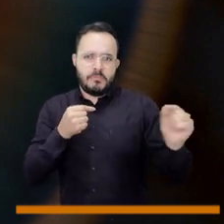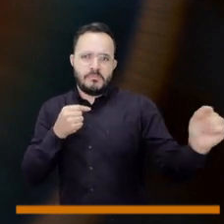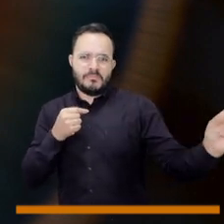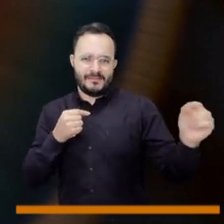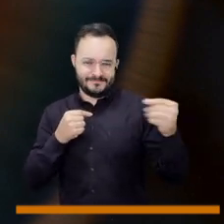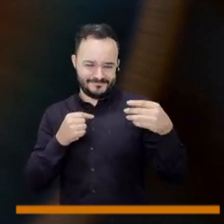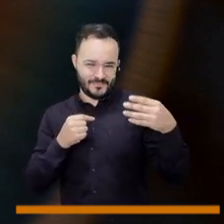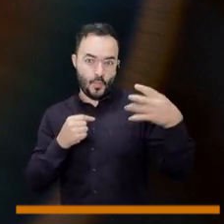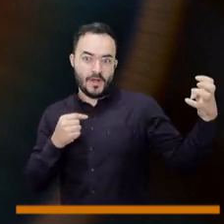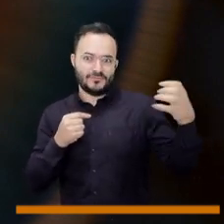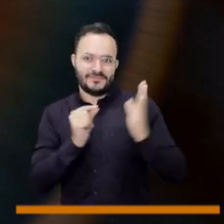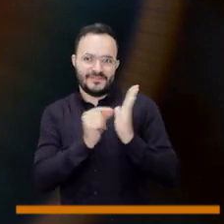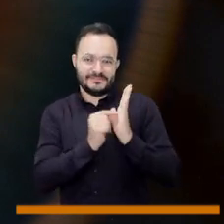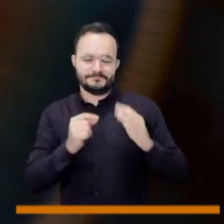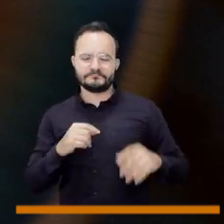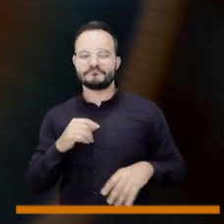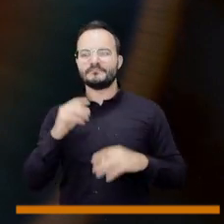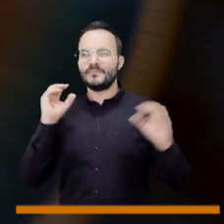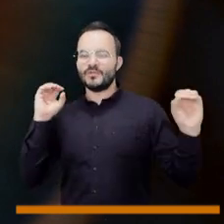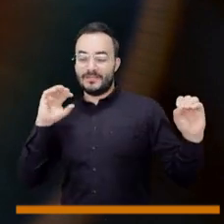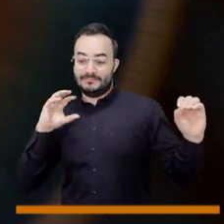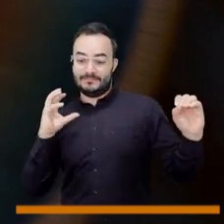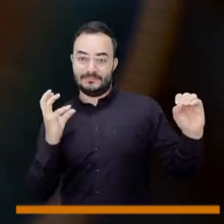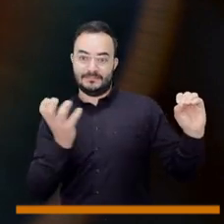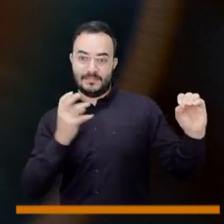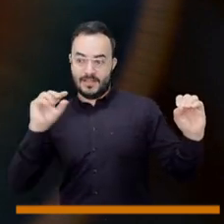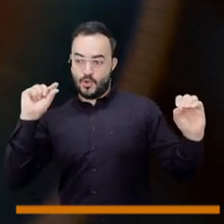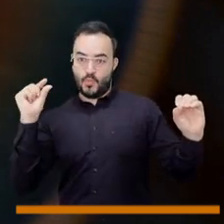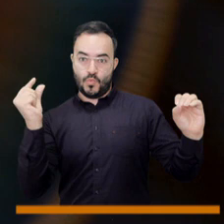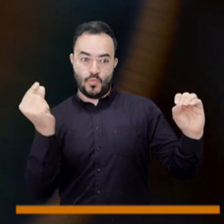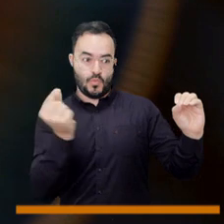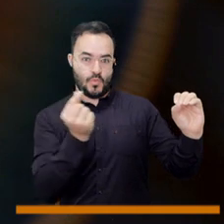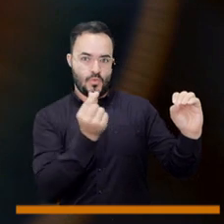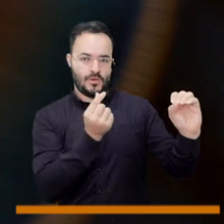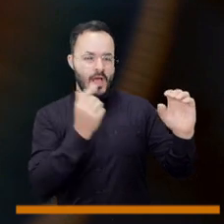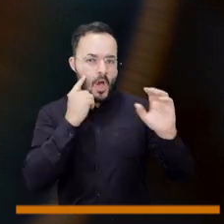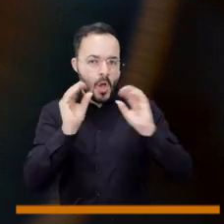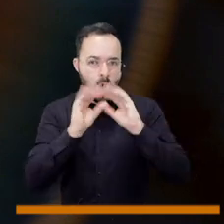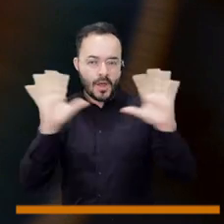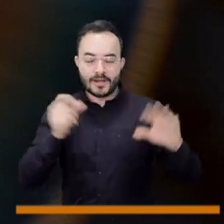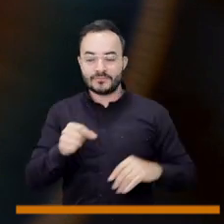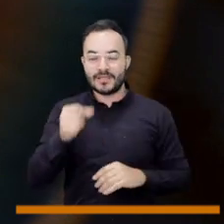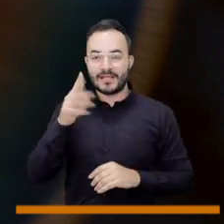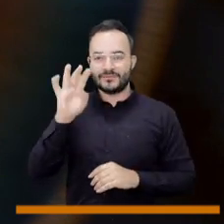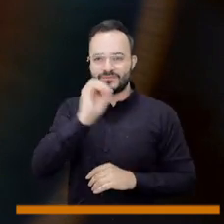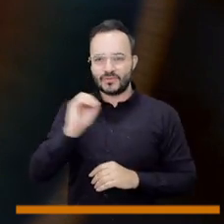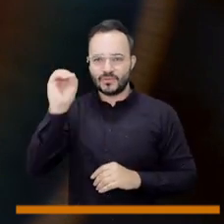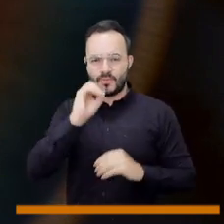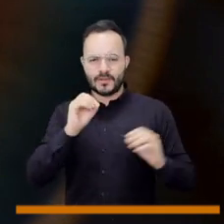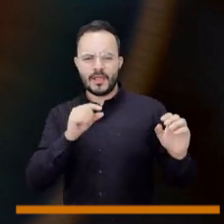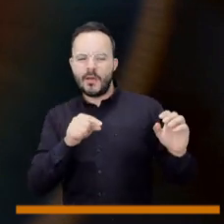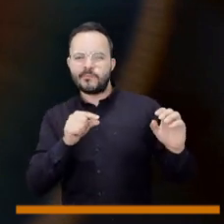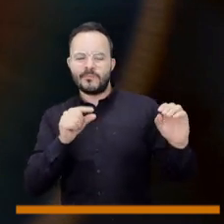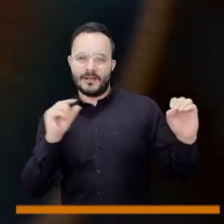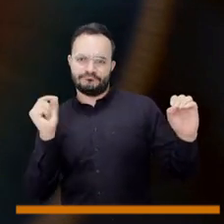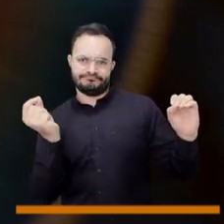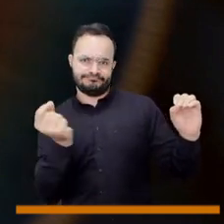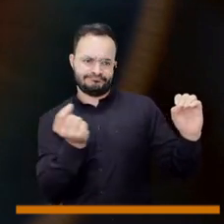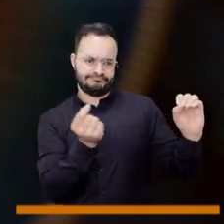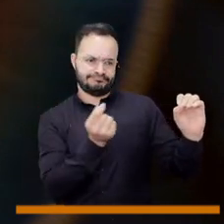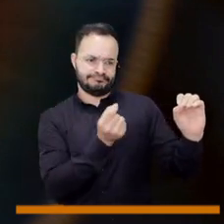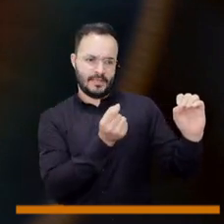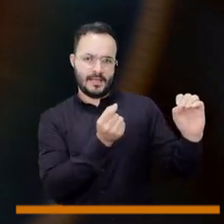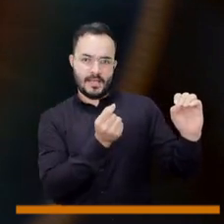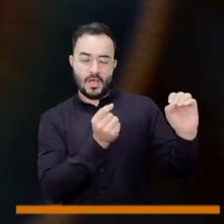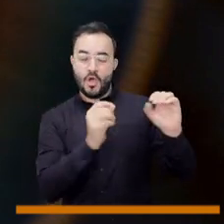lo tapa. Pero el 14 de octubre no vamos a tener una ocultación total, sino que va a ser una ocultación